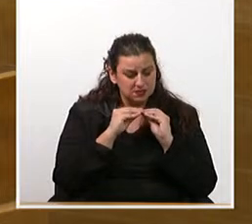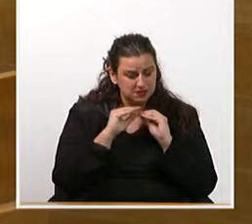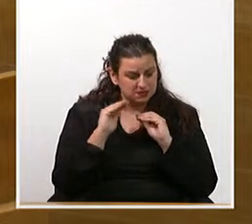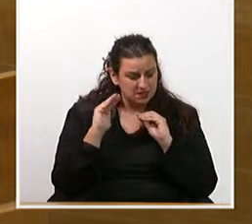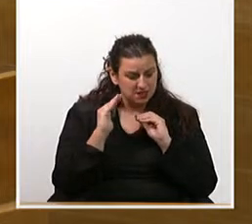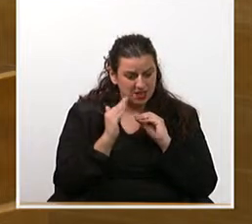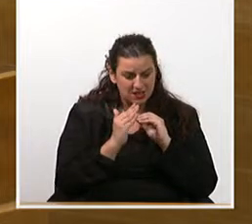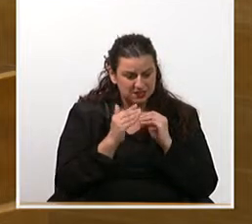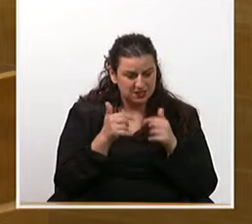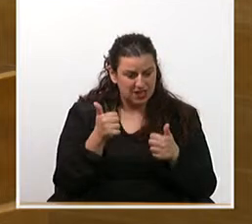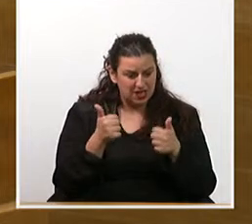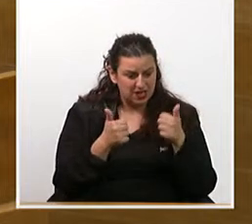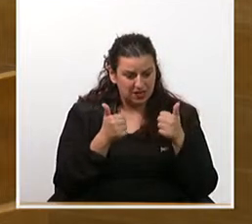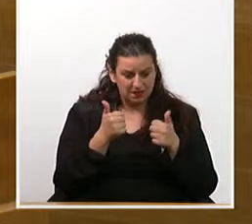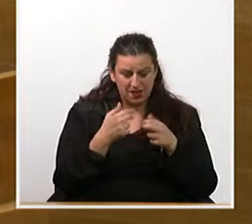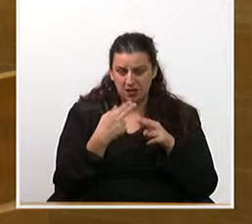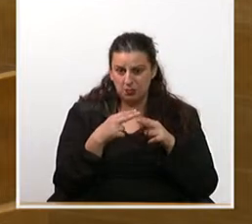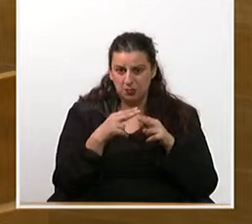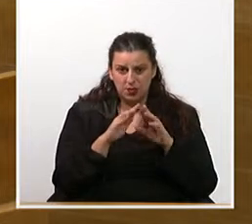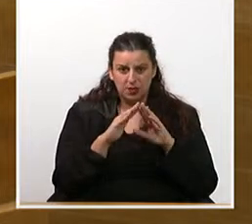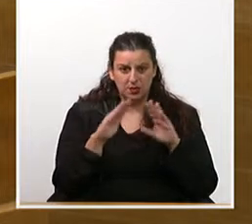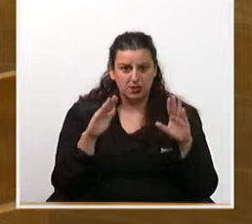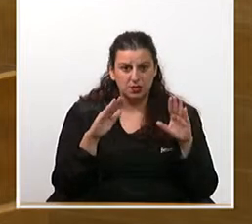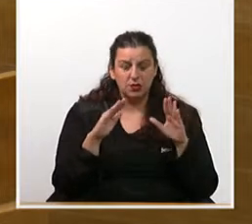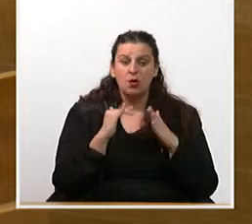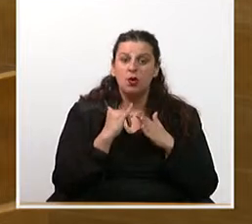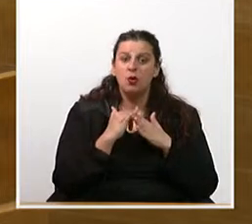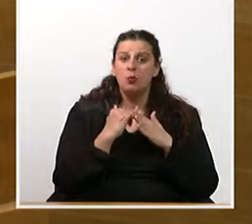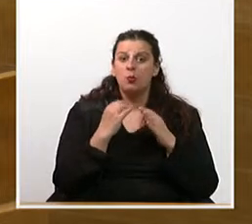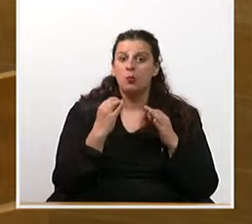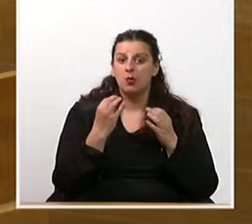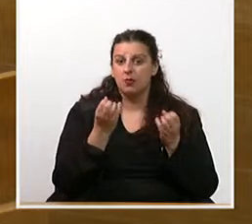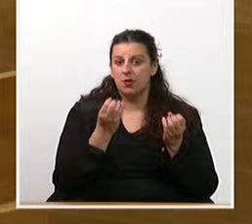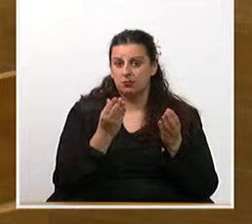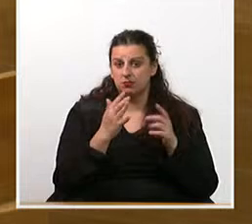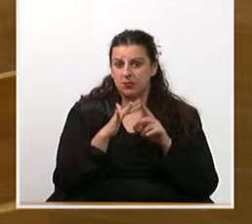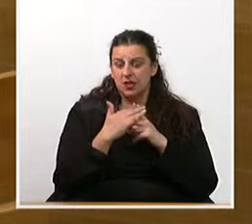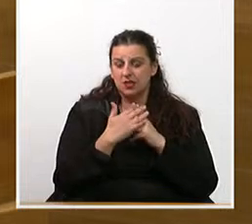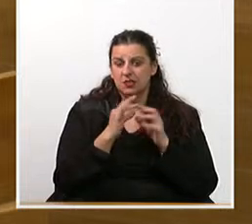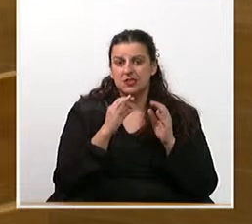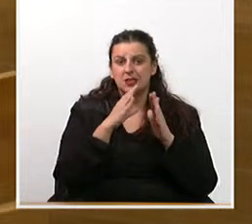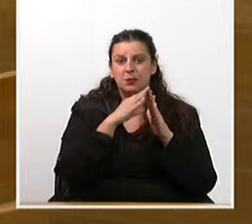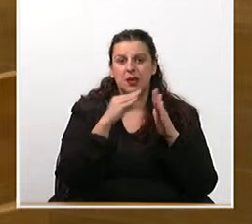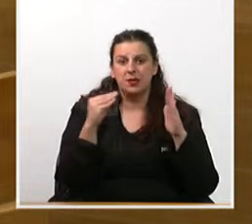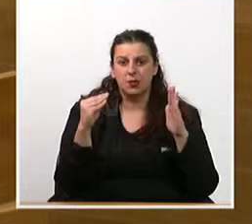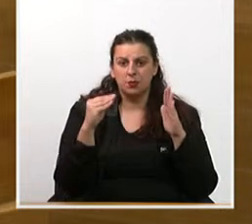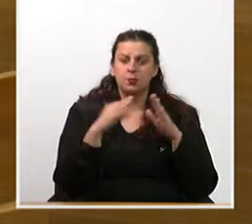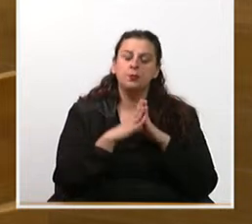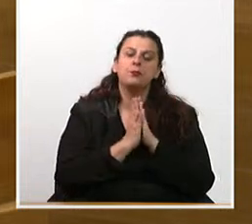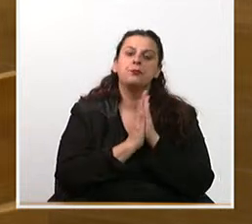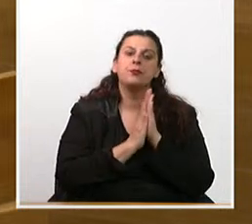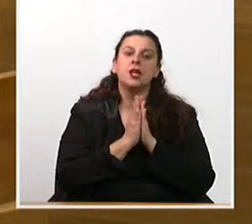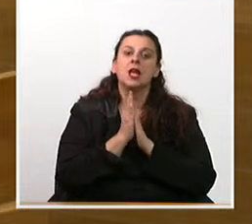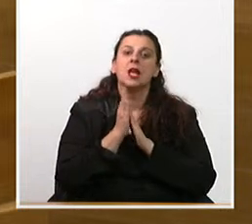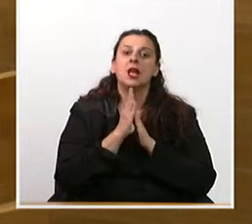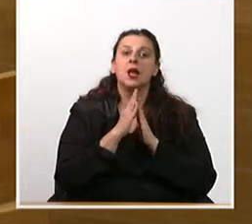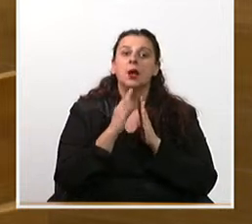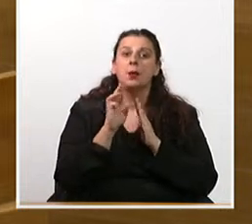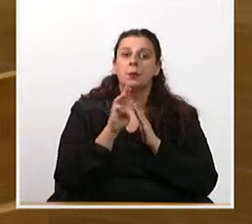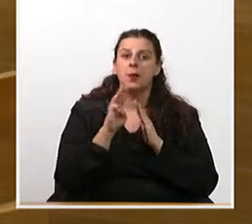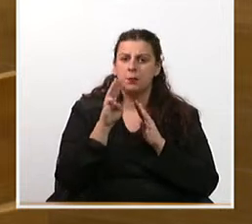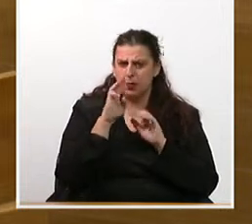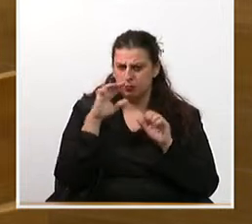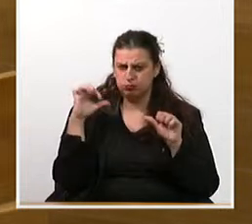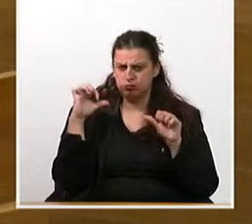rival político y prueba de ello les voy a contar el caso de Venid Venid donde el PP lleva gobernando